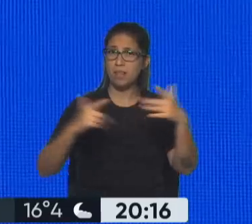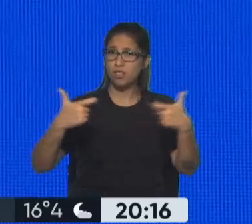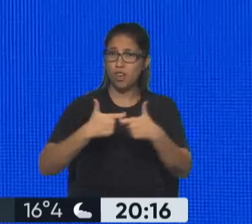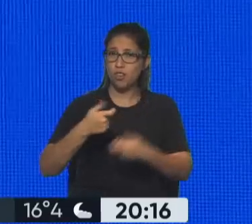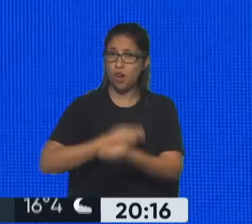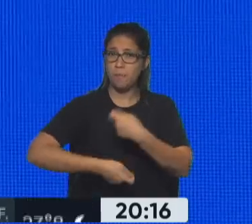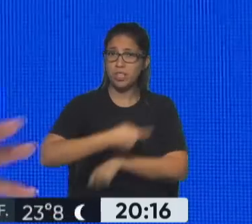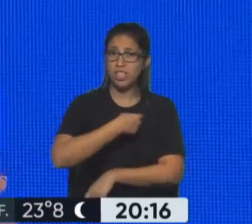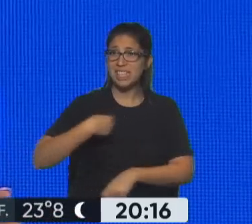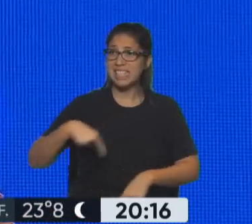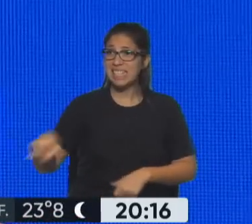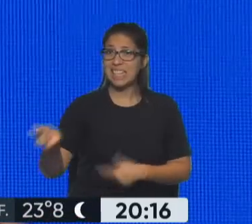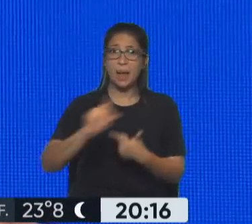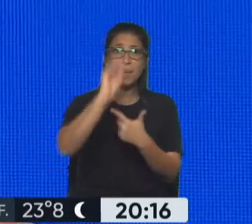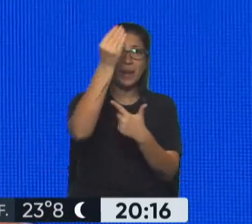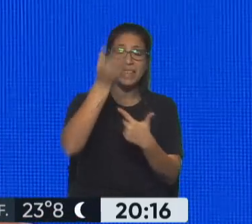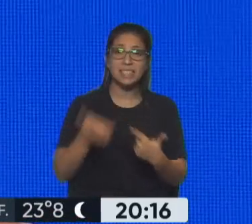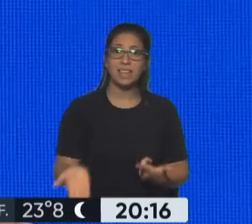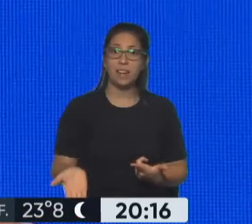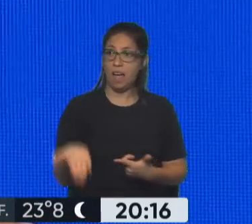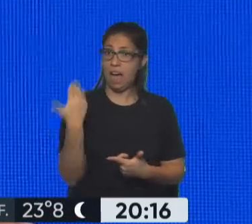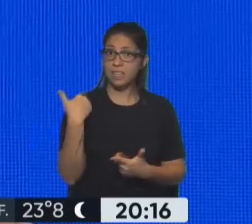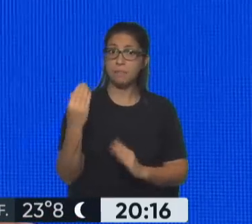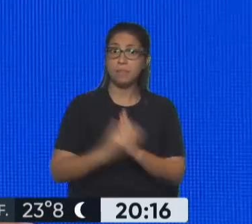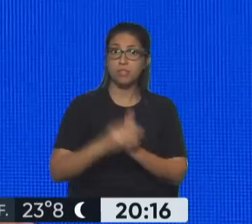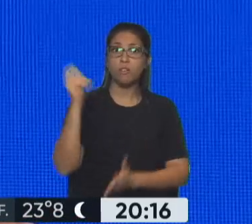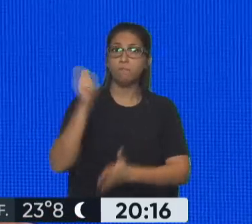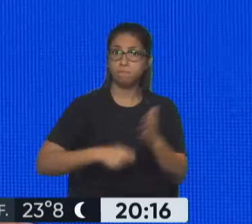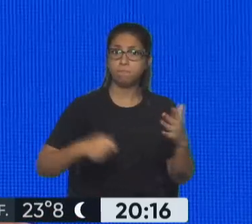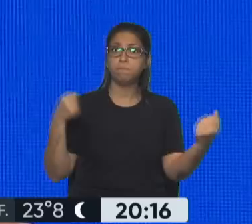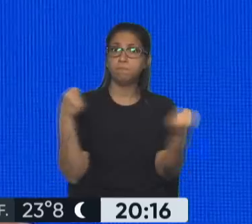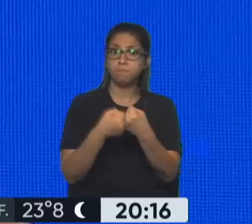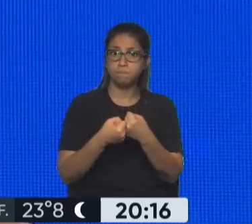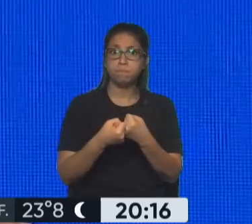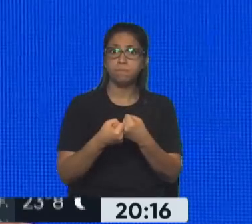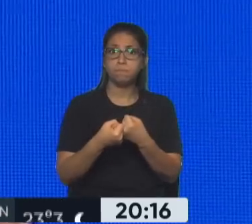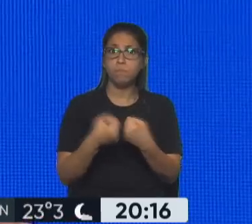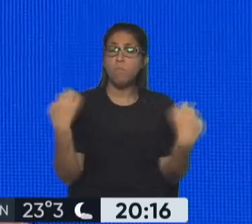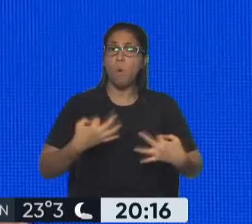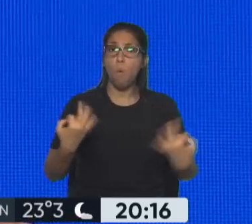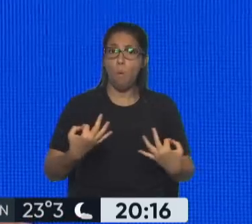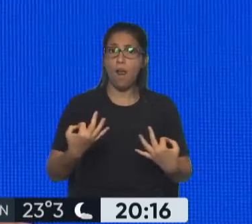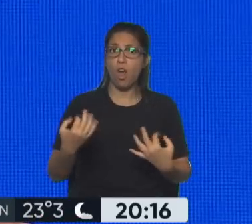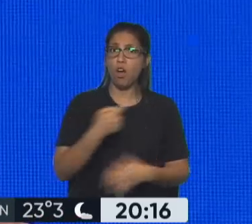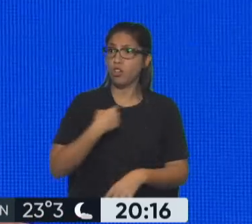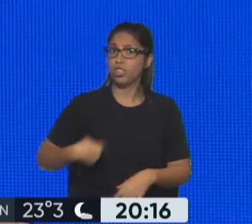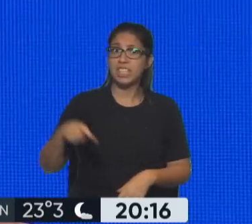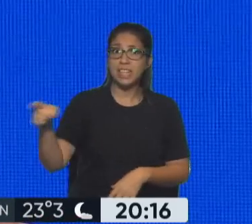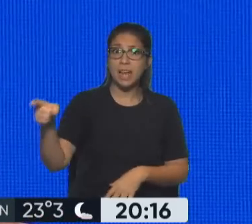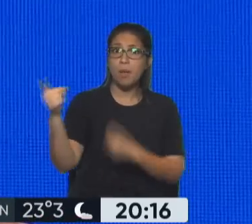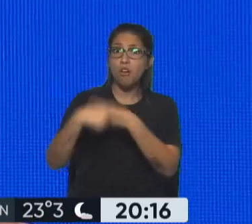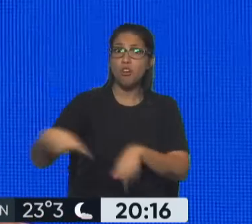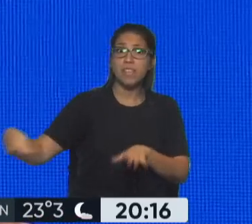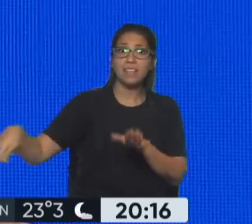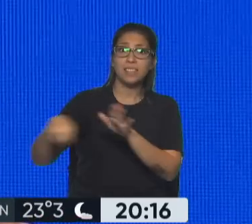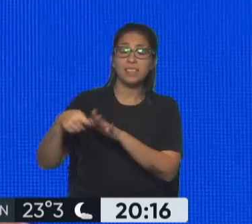comercial, China y Brasil. Ayer el ministro estaba firmando un muy buen acuerdo con China para que todo lo que